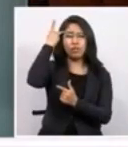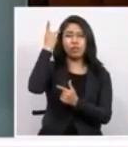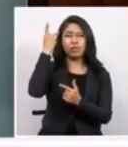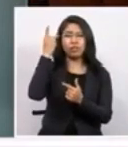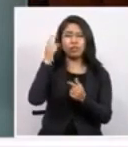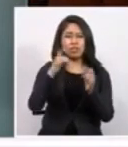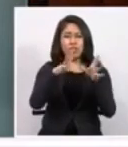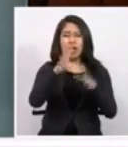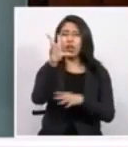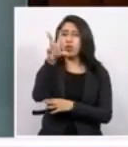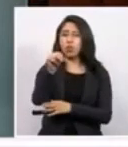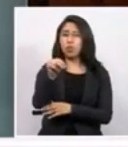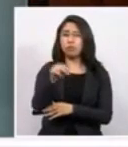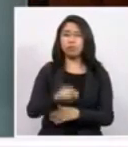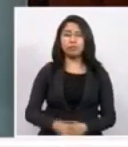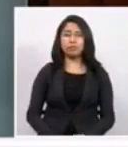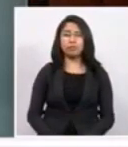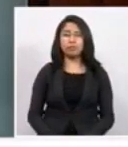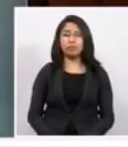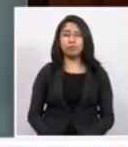odio.